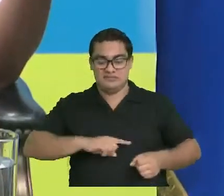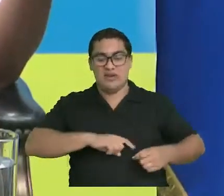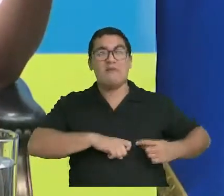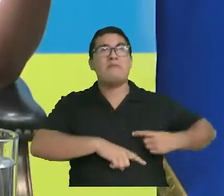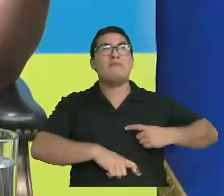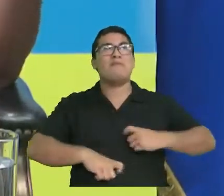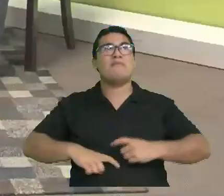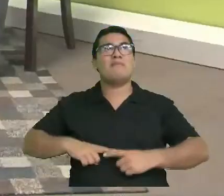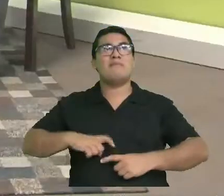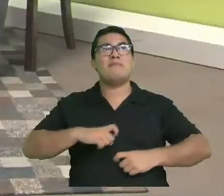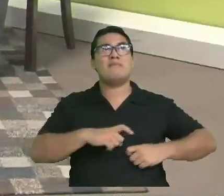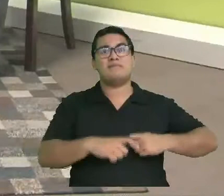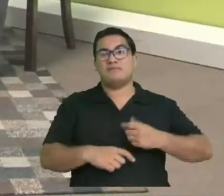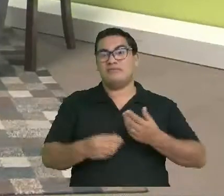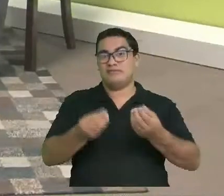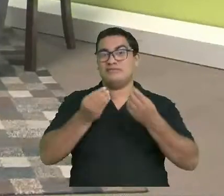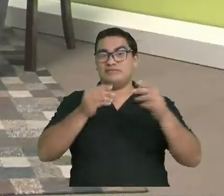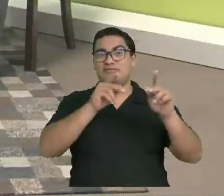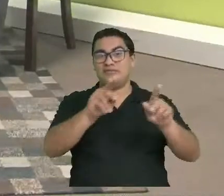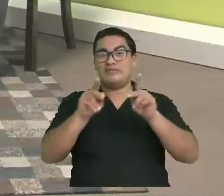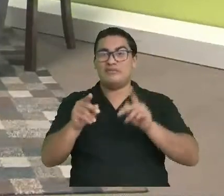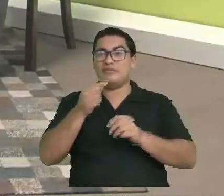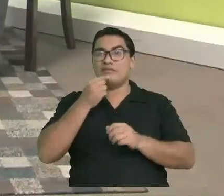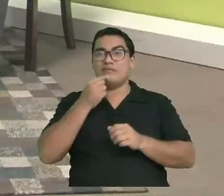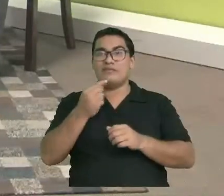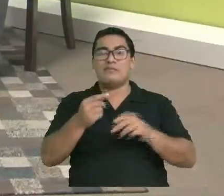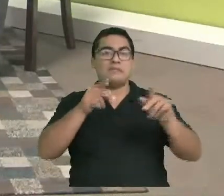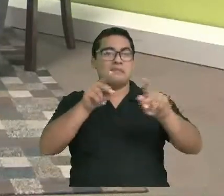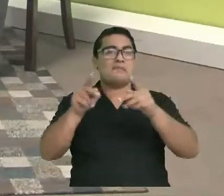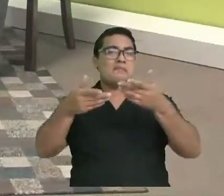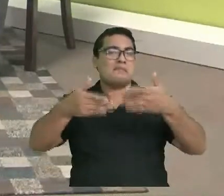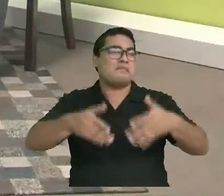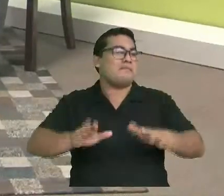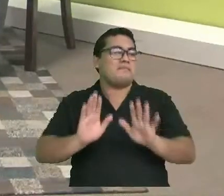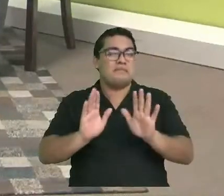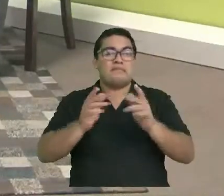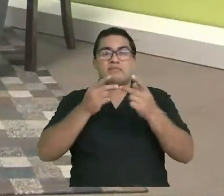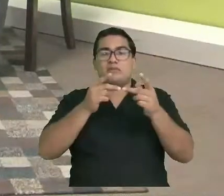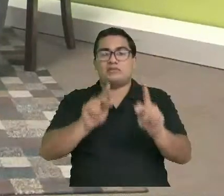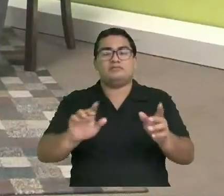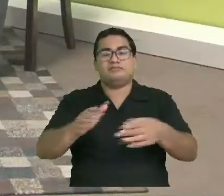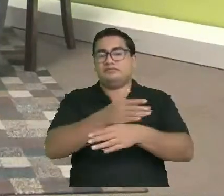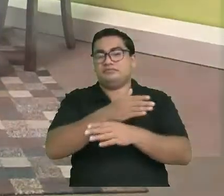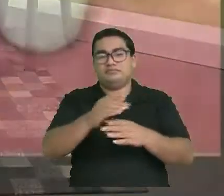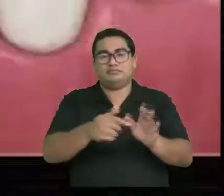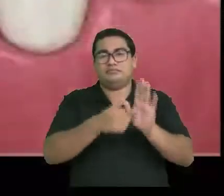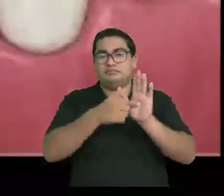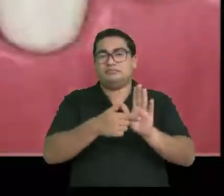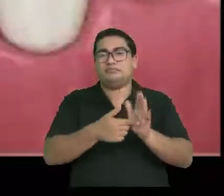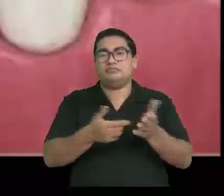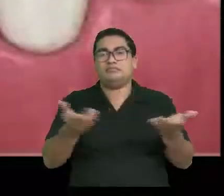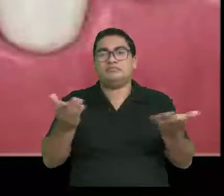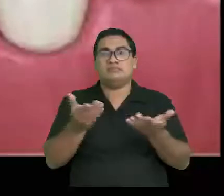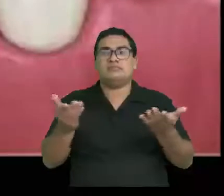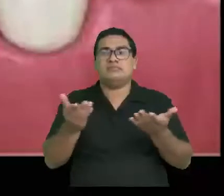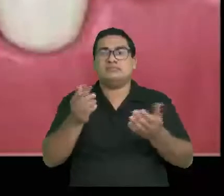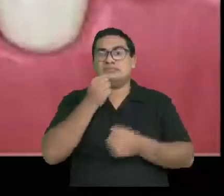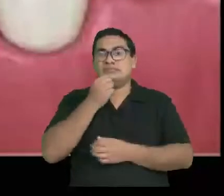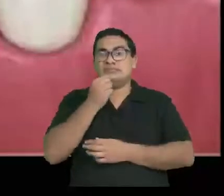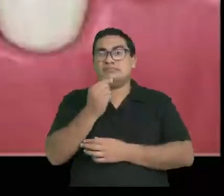Sí, eso suele mucho. Sí, es una creencia común, sin embargo, no está demostrado. No está demostrado. Es